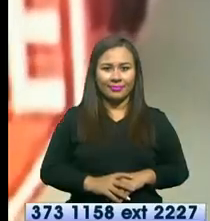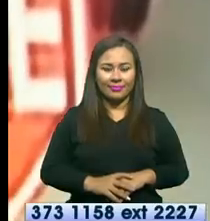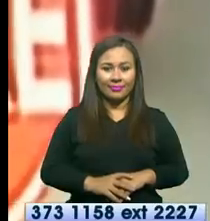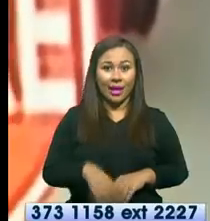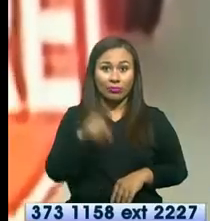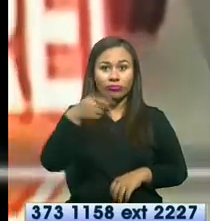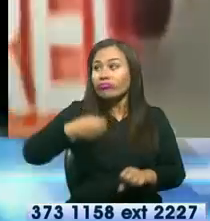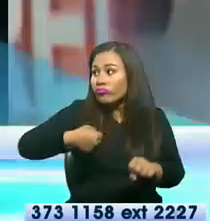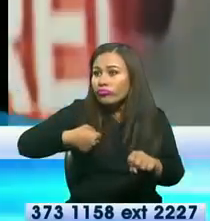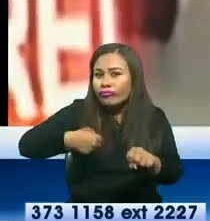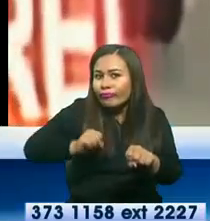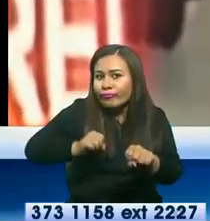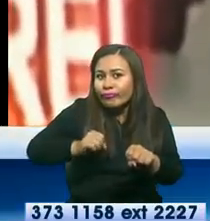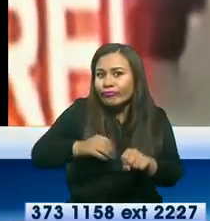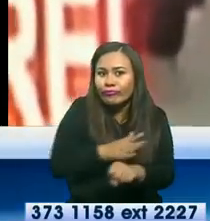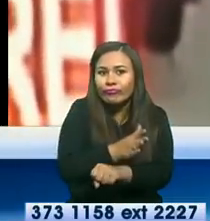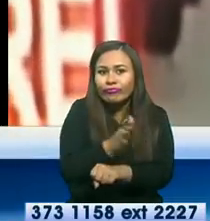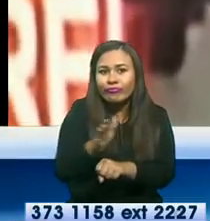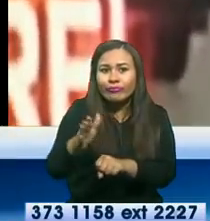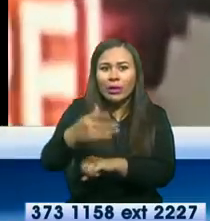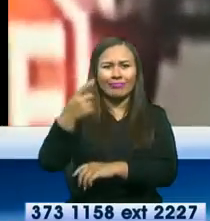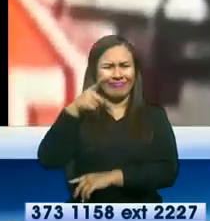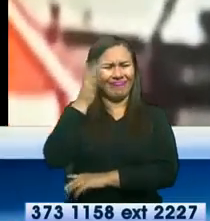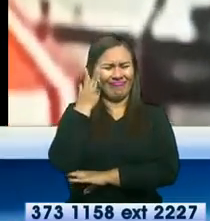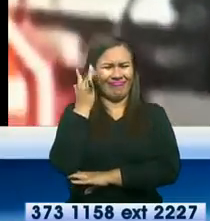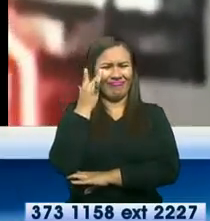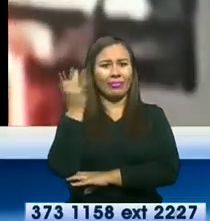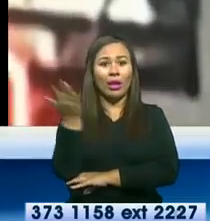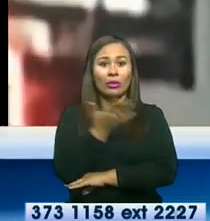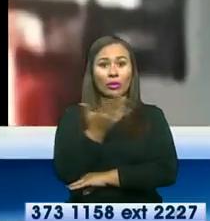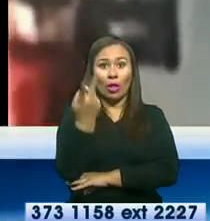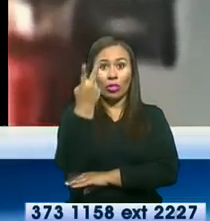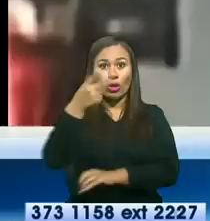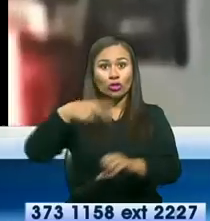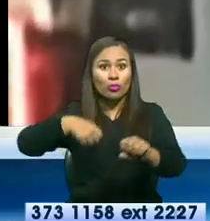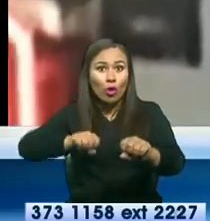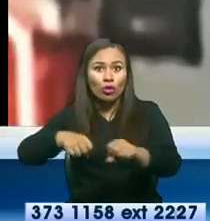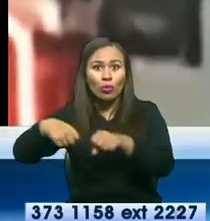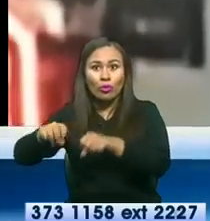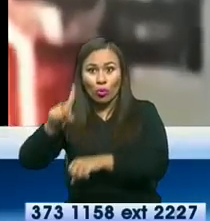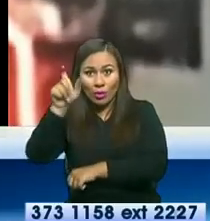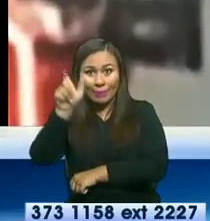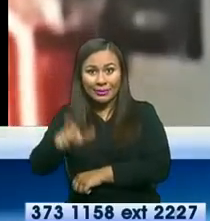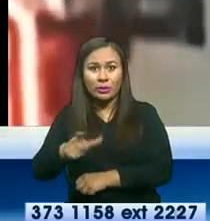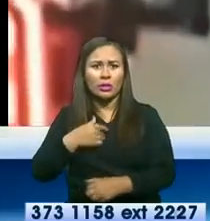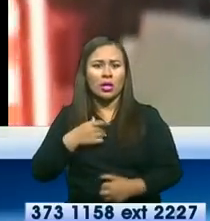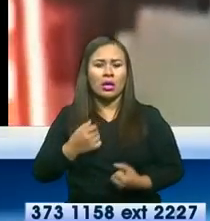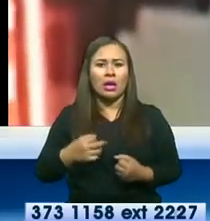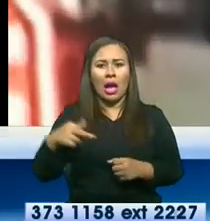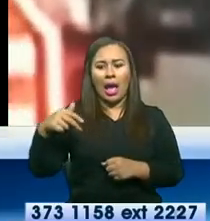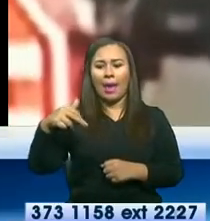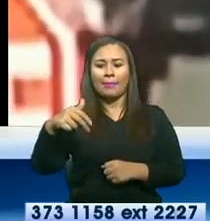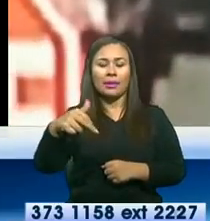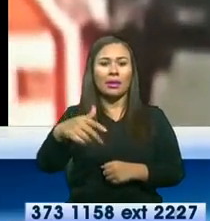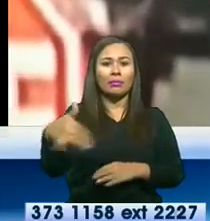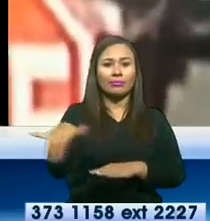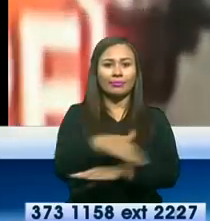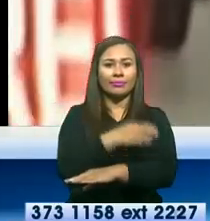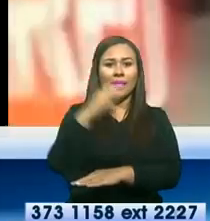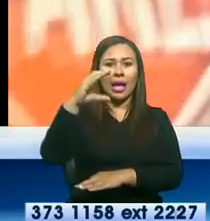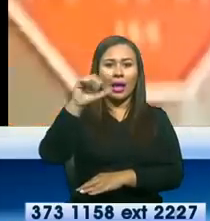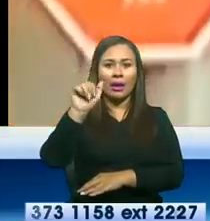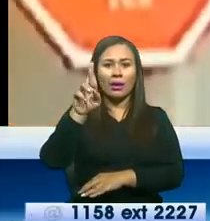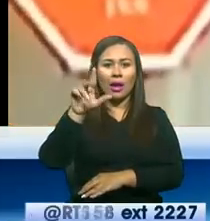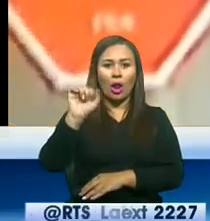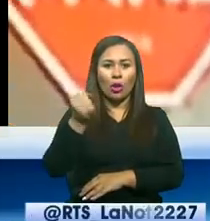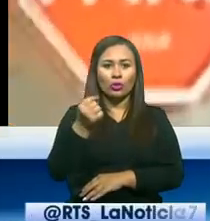Mientras estos sujetos circulaban en actitud sospechosa en 2 motocicletas, un ciudadano que caminaba por el sector de la cooperativa Carlos Castro II